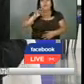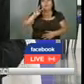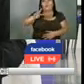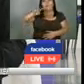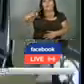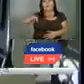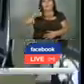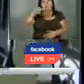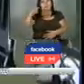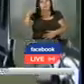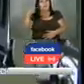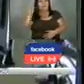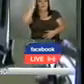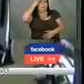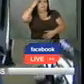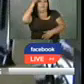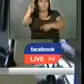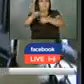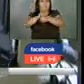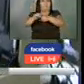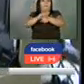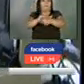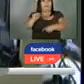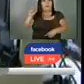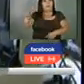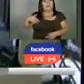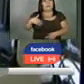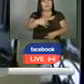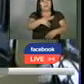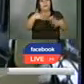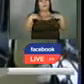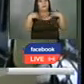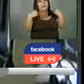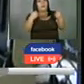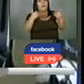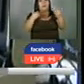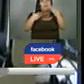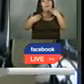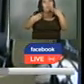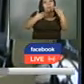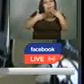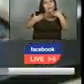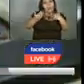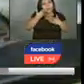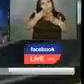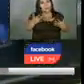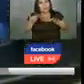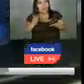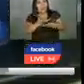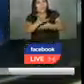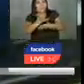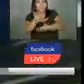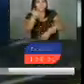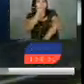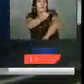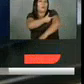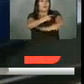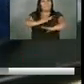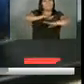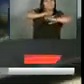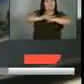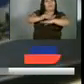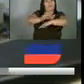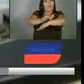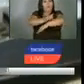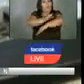capacitadas. Además, el funcionario dijo que están trabajando para poder tener acceso a la vacuna contra la viruela del